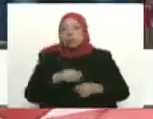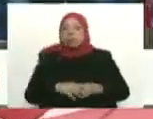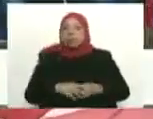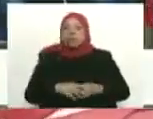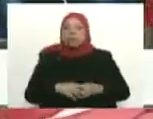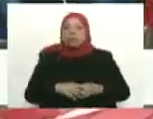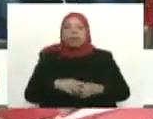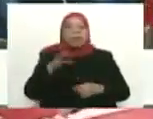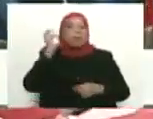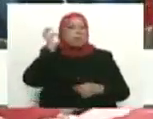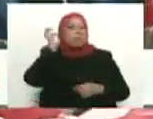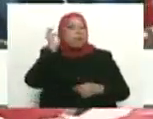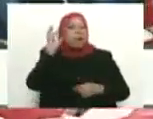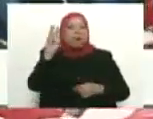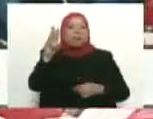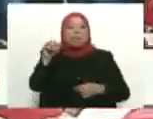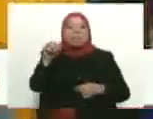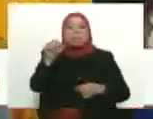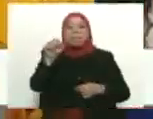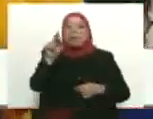Maris Torrealba.